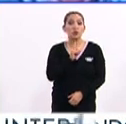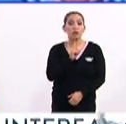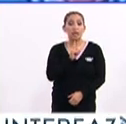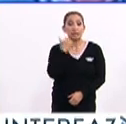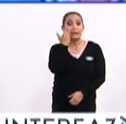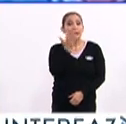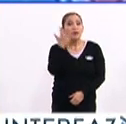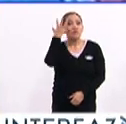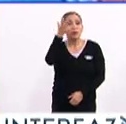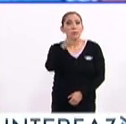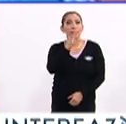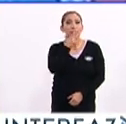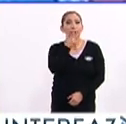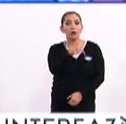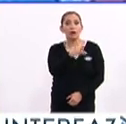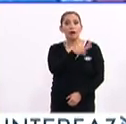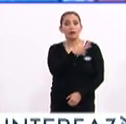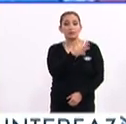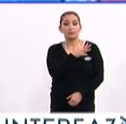progresistas